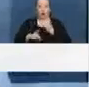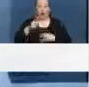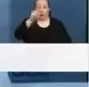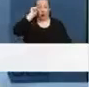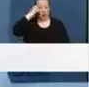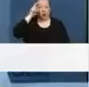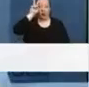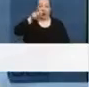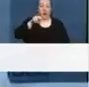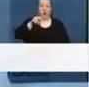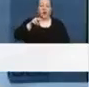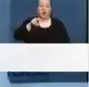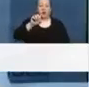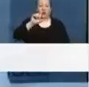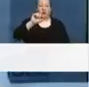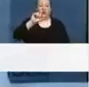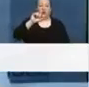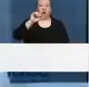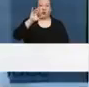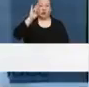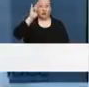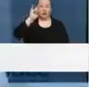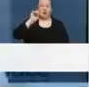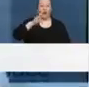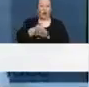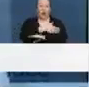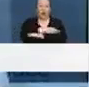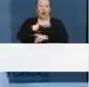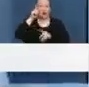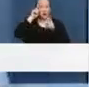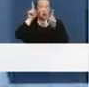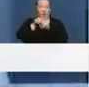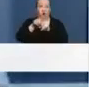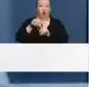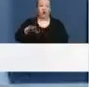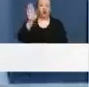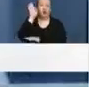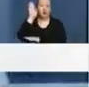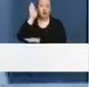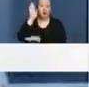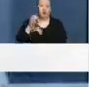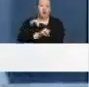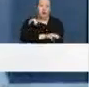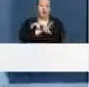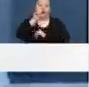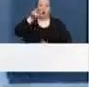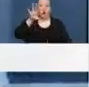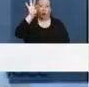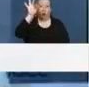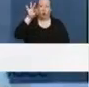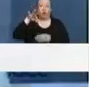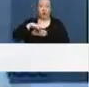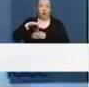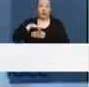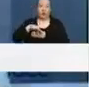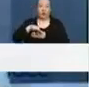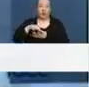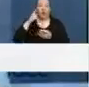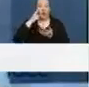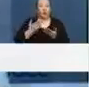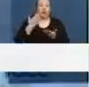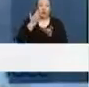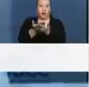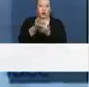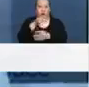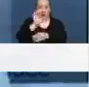con una promesa central de campaña asamblea constituyente la hicimos el 2009 llama elección y puse mi cargo a consideración de por el ecuatoriano